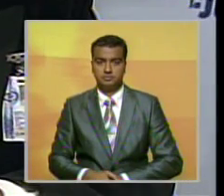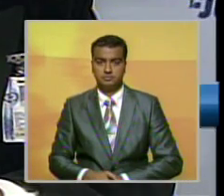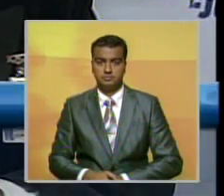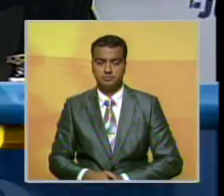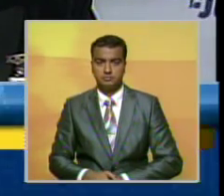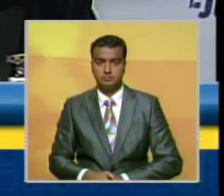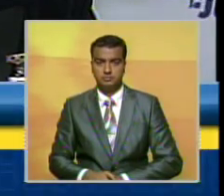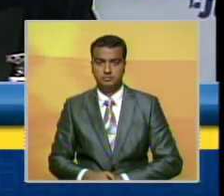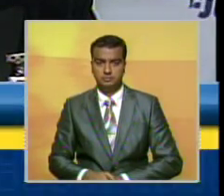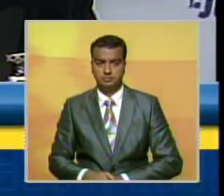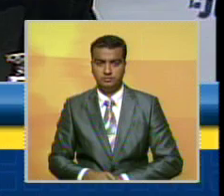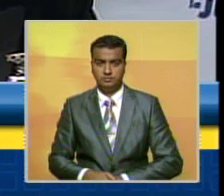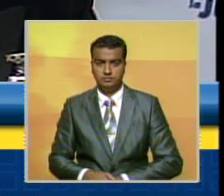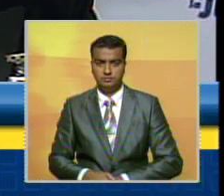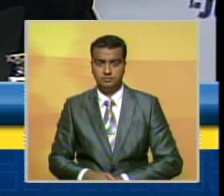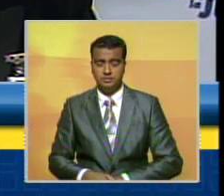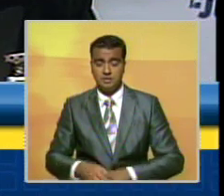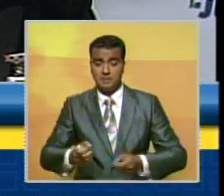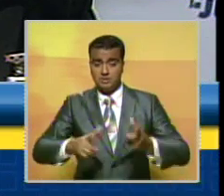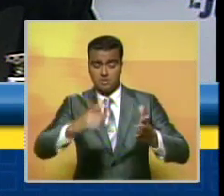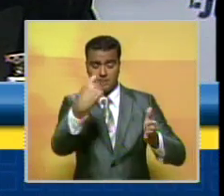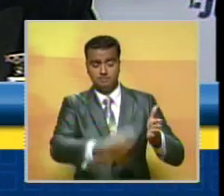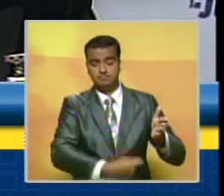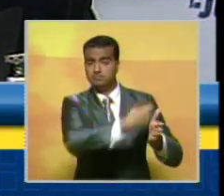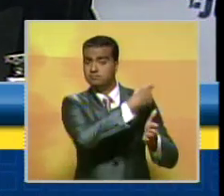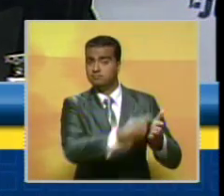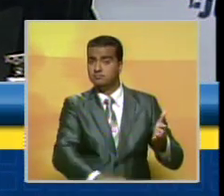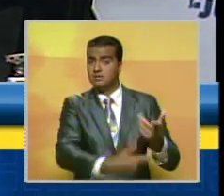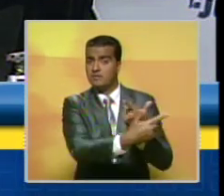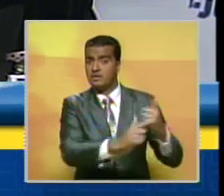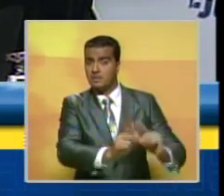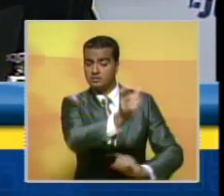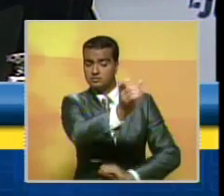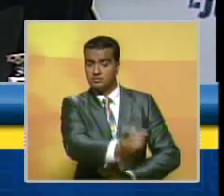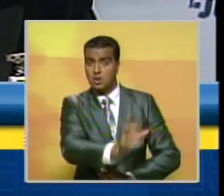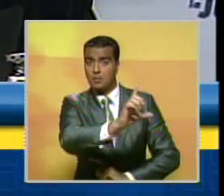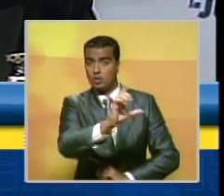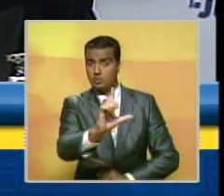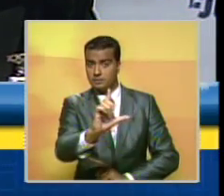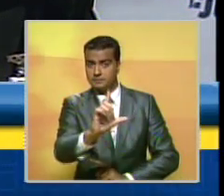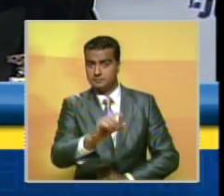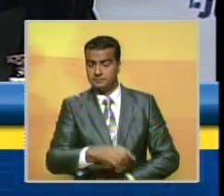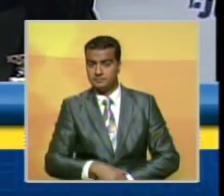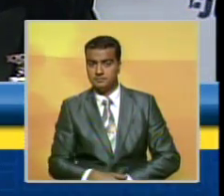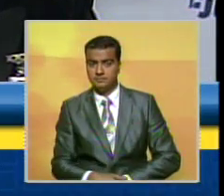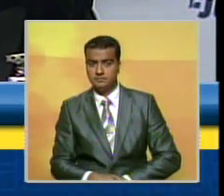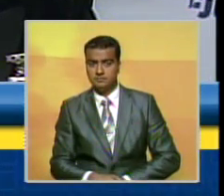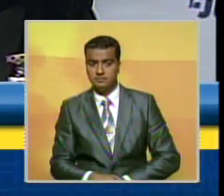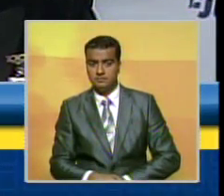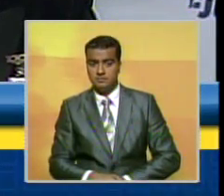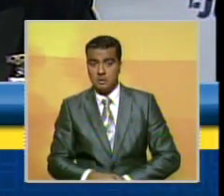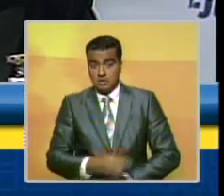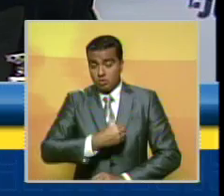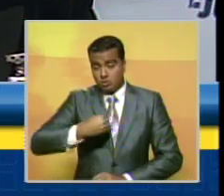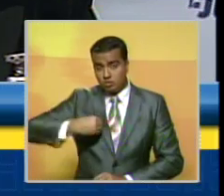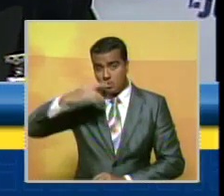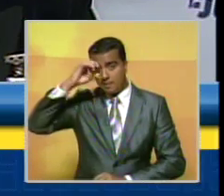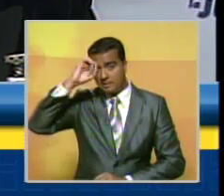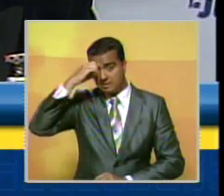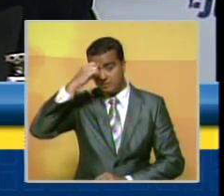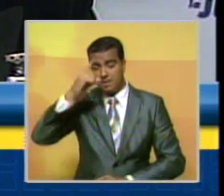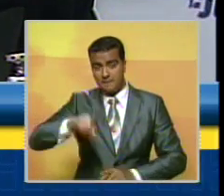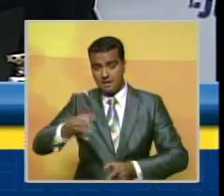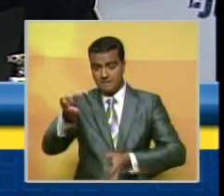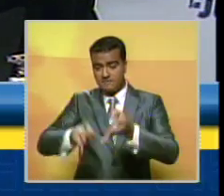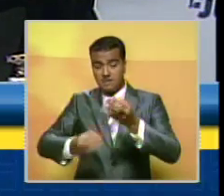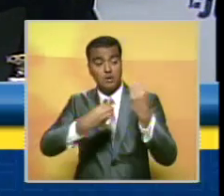Se solicitó una privativa de libertad contra él porque a criterio del Ministerio Público y del